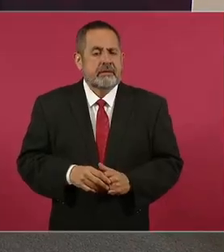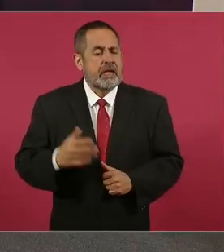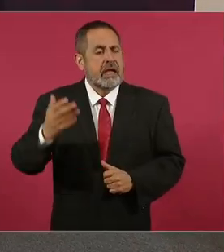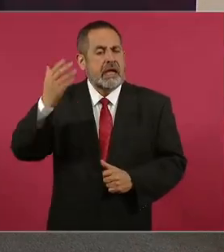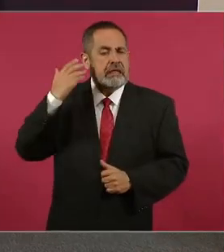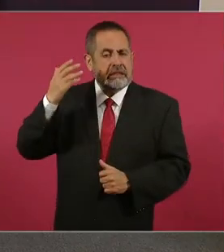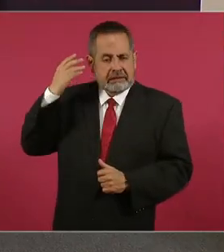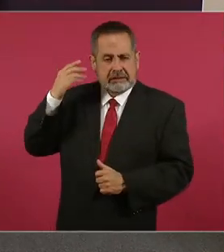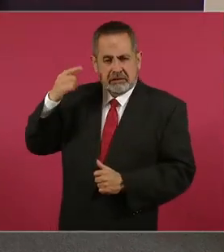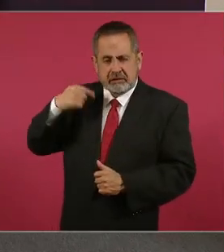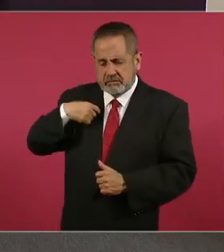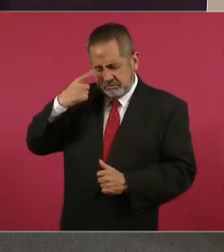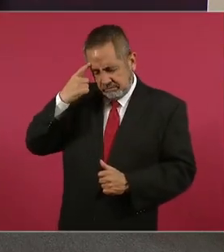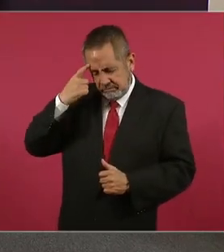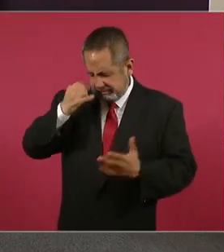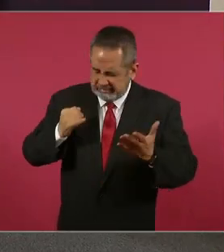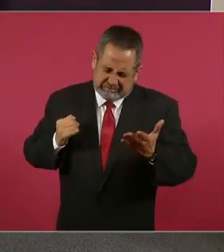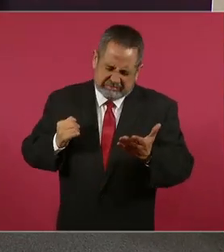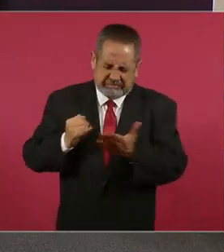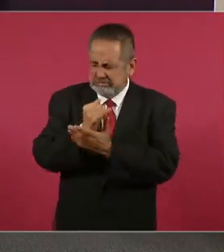entendían bien,